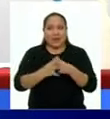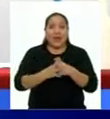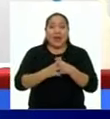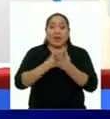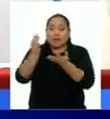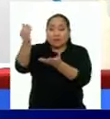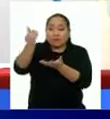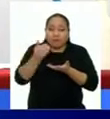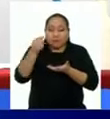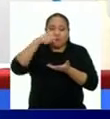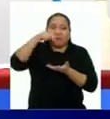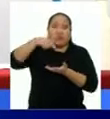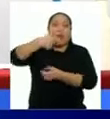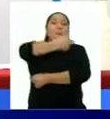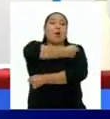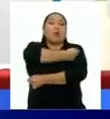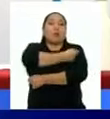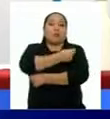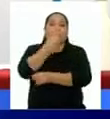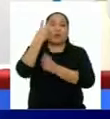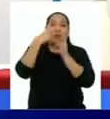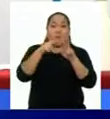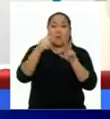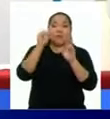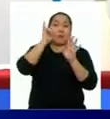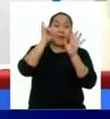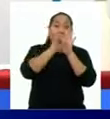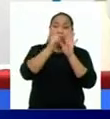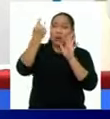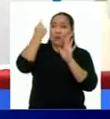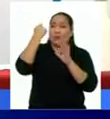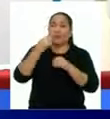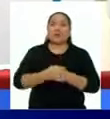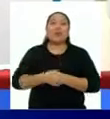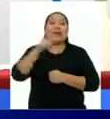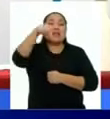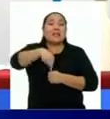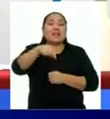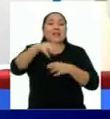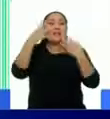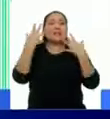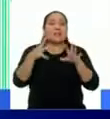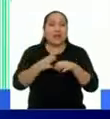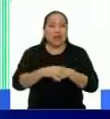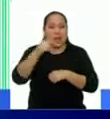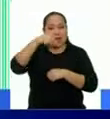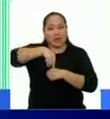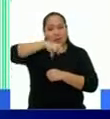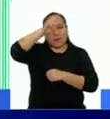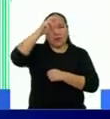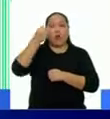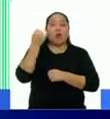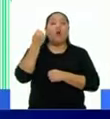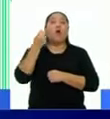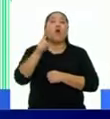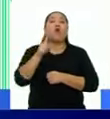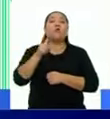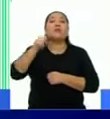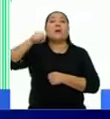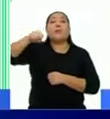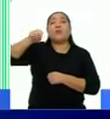vacunas. Como podemos ver en la lámina que tenemos al frente, en este momento ya tenemos en el Perú 11 millones